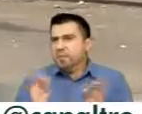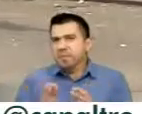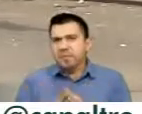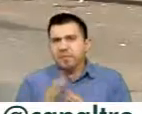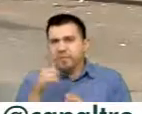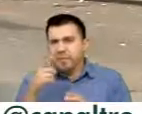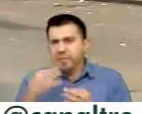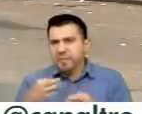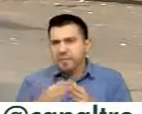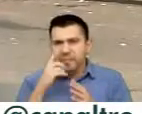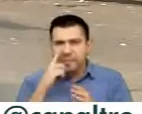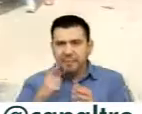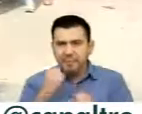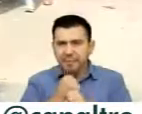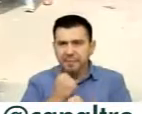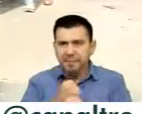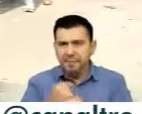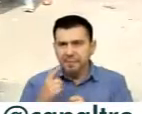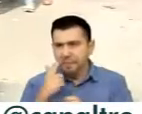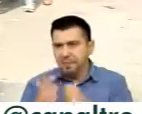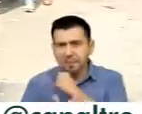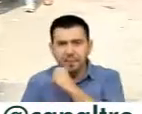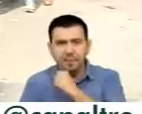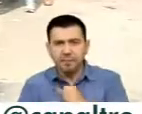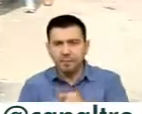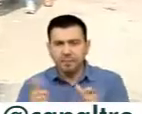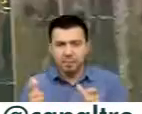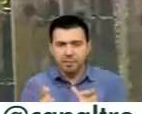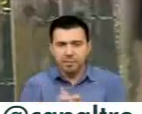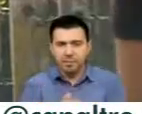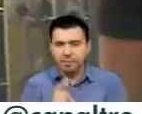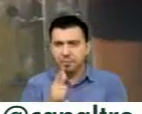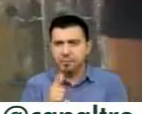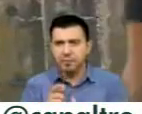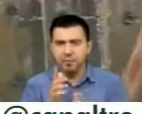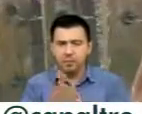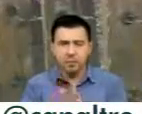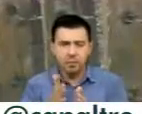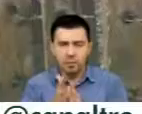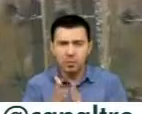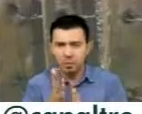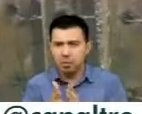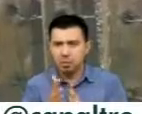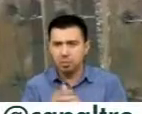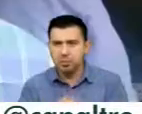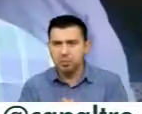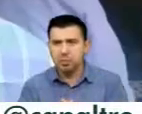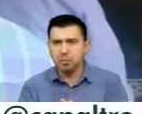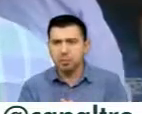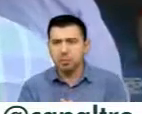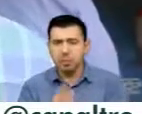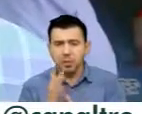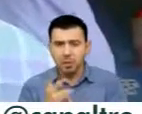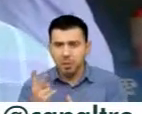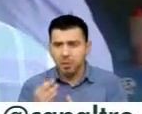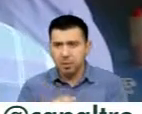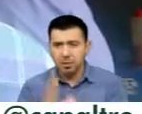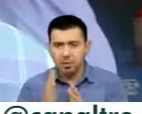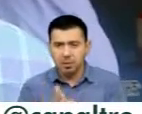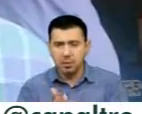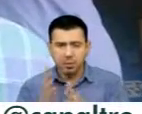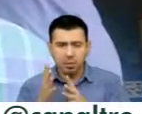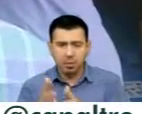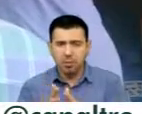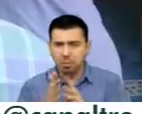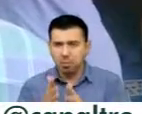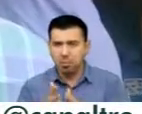Para los operadores de Papi Quiero Piña, a la fecha ha disminuido el flujo de pasajeros que acostumbra a viajar. Hoy 23 de diciembre se encuentra un día